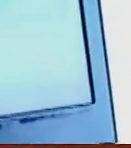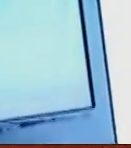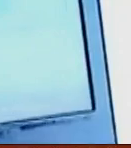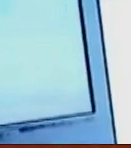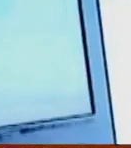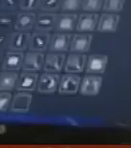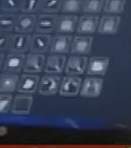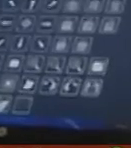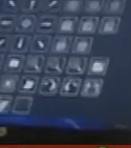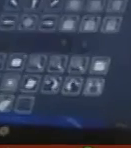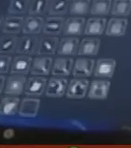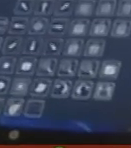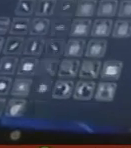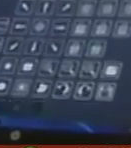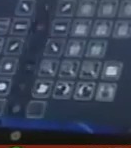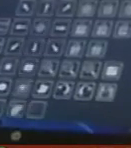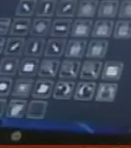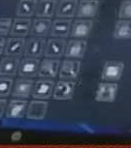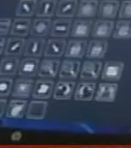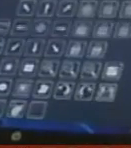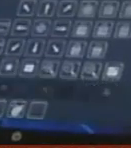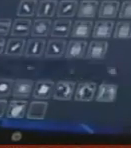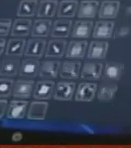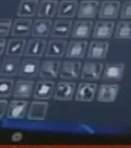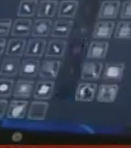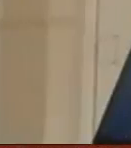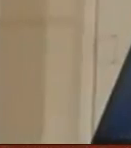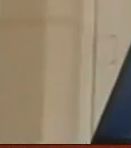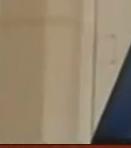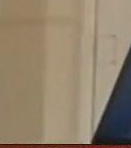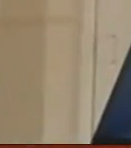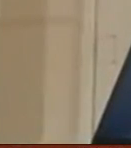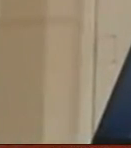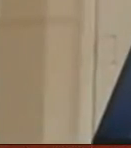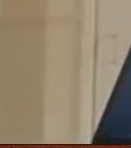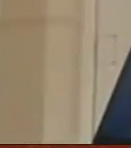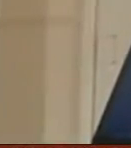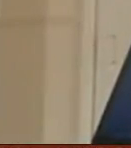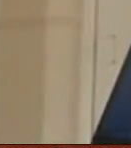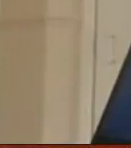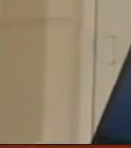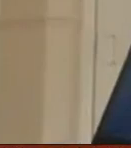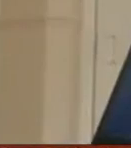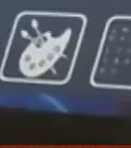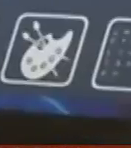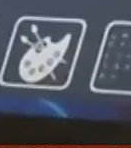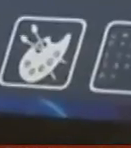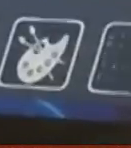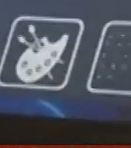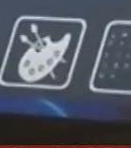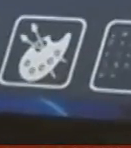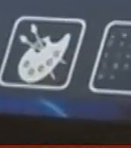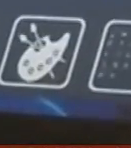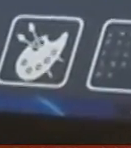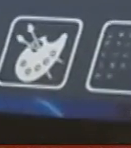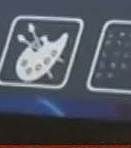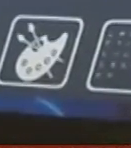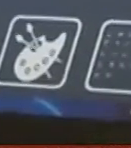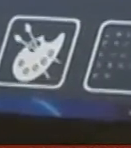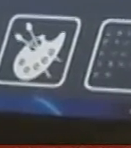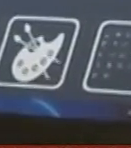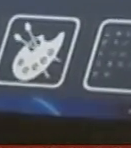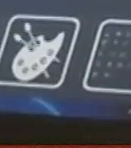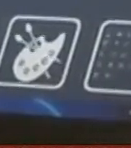del hogar o incluso navegar por Internet sin hacer ningún movimiento, y así mejorar la autonomía física y social de las